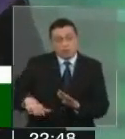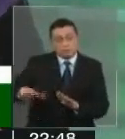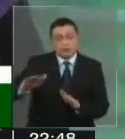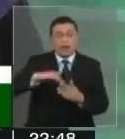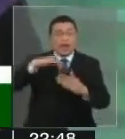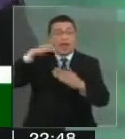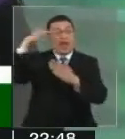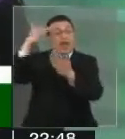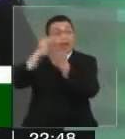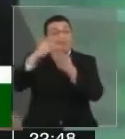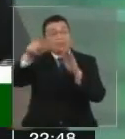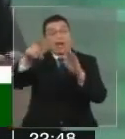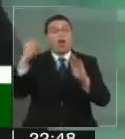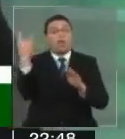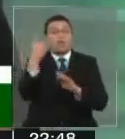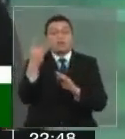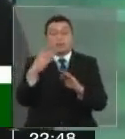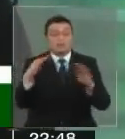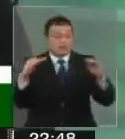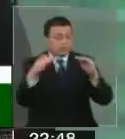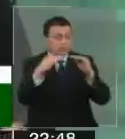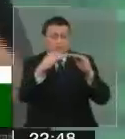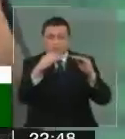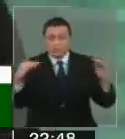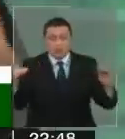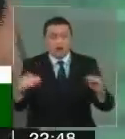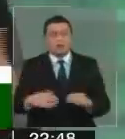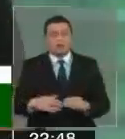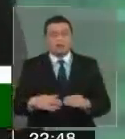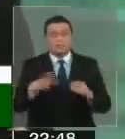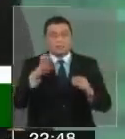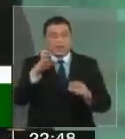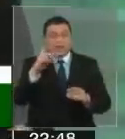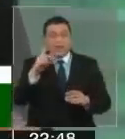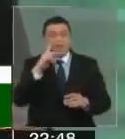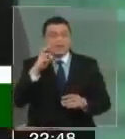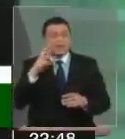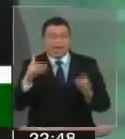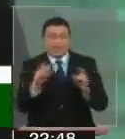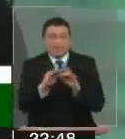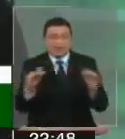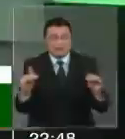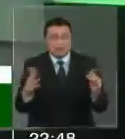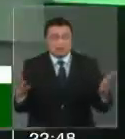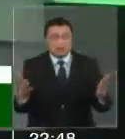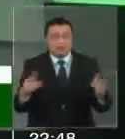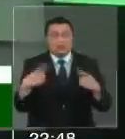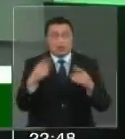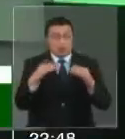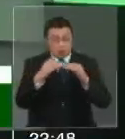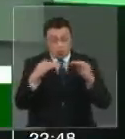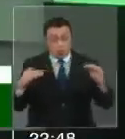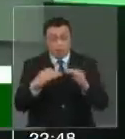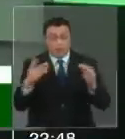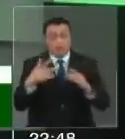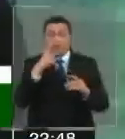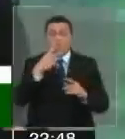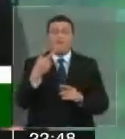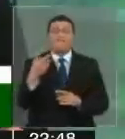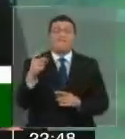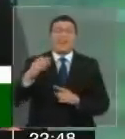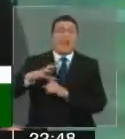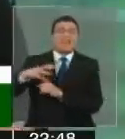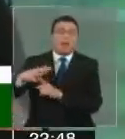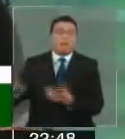arriba, hasta la universidad, en paridad, en equidad. Porque no es en igualdad, la igualdad vale callampa porque no